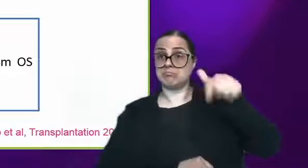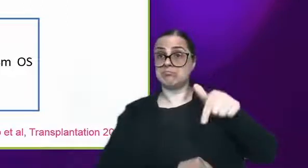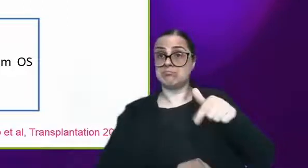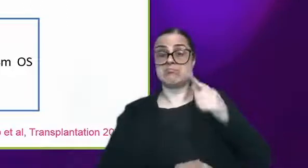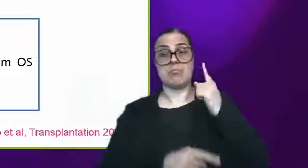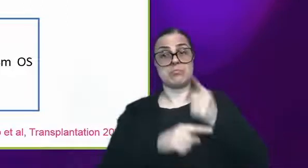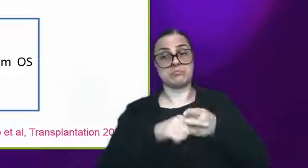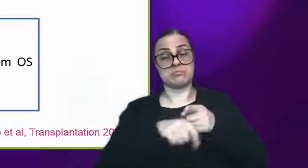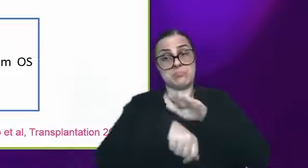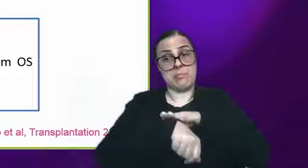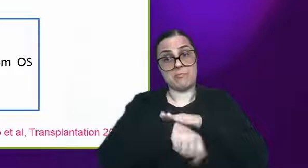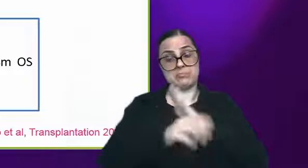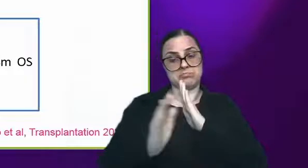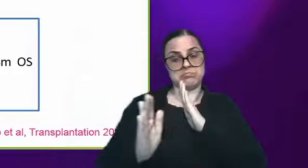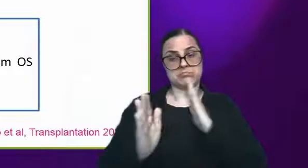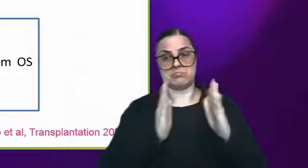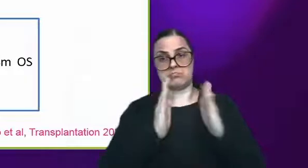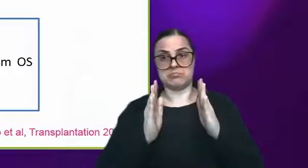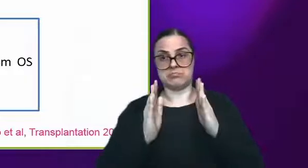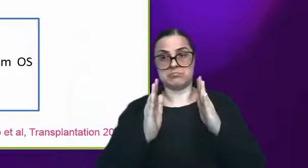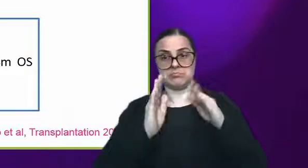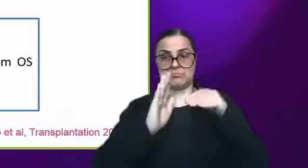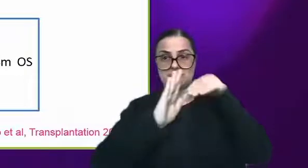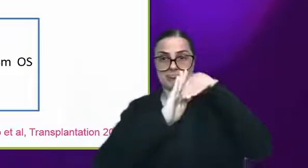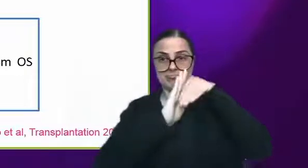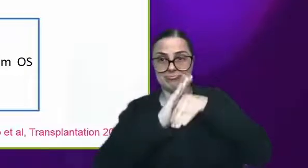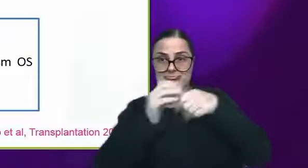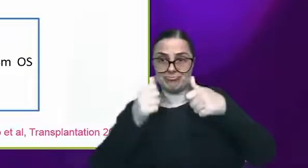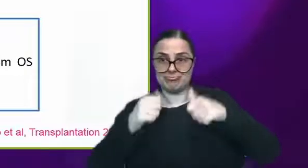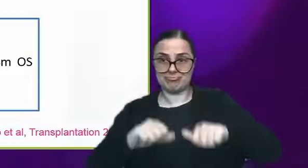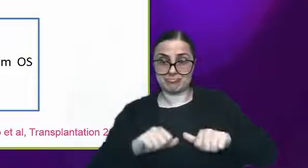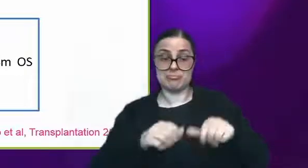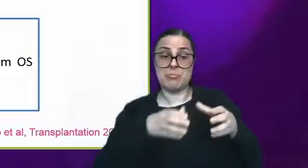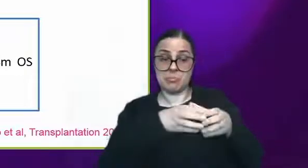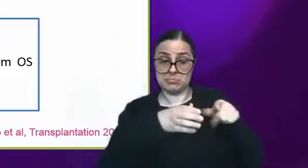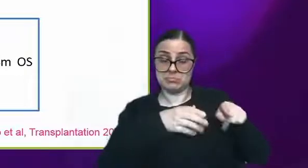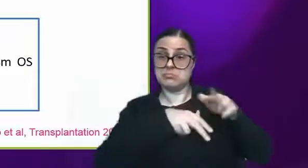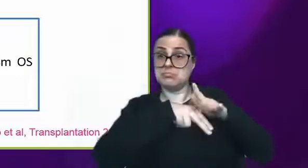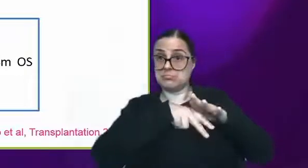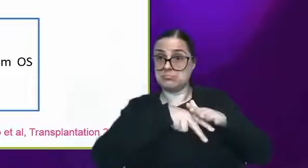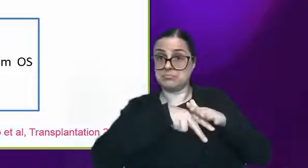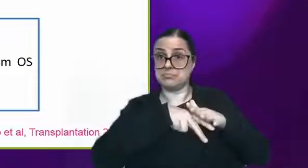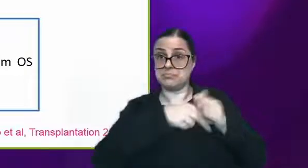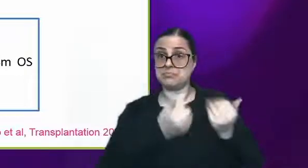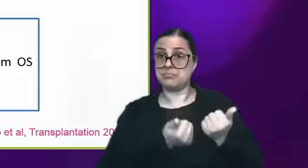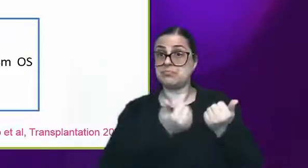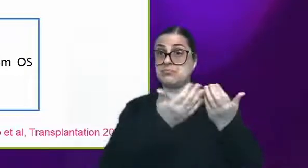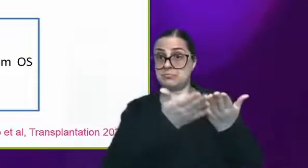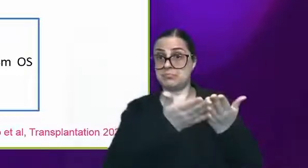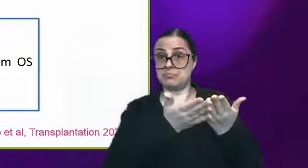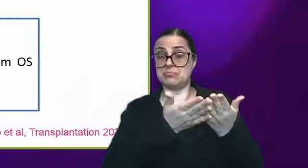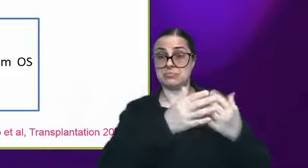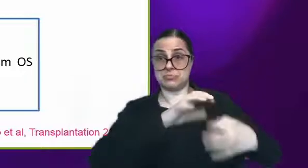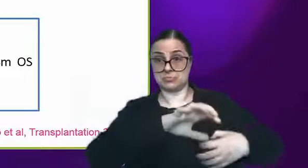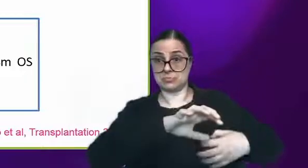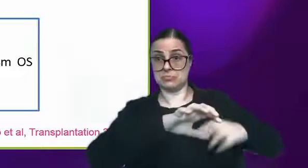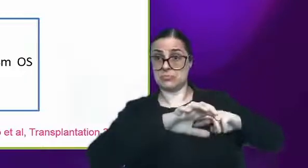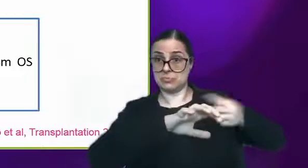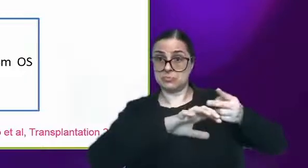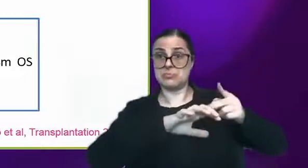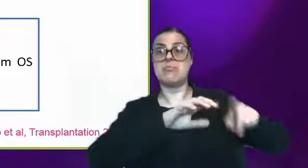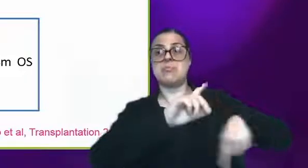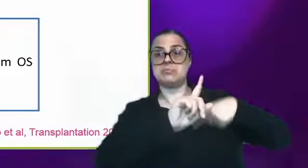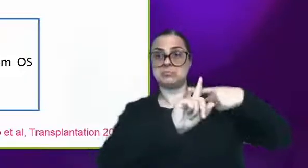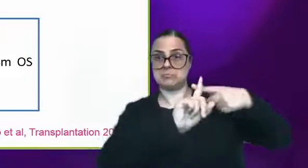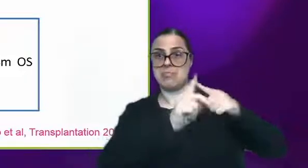estos pacientes, si ofrecemos la cirugía después del trasplante, el beneficio también de la cirugía es